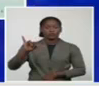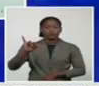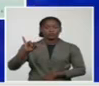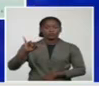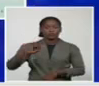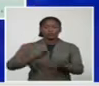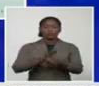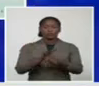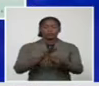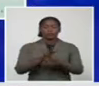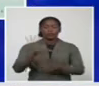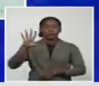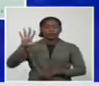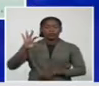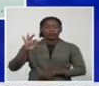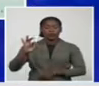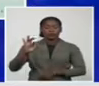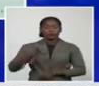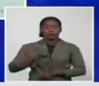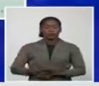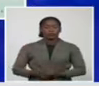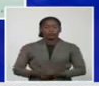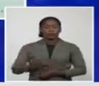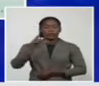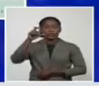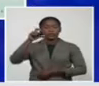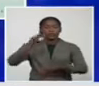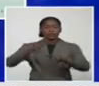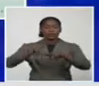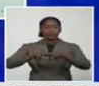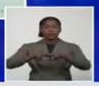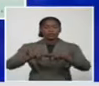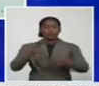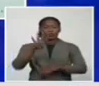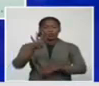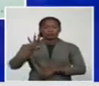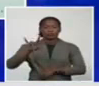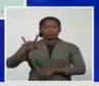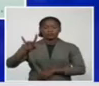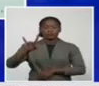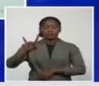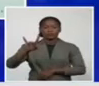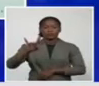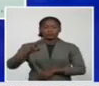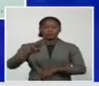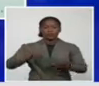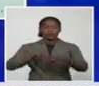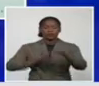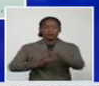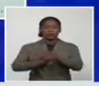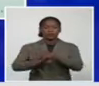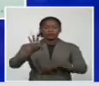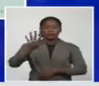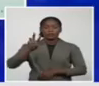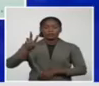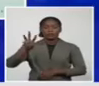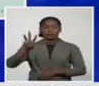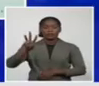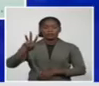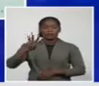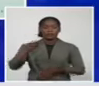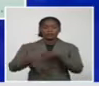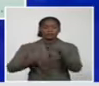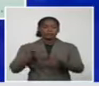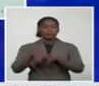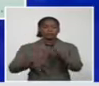Naranjo 50, Centro Habana 49, Habana del Este 43, Playa